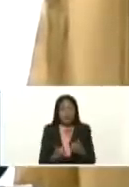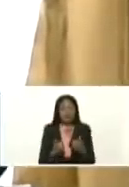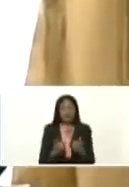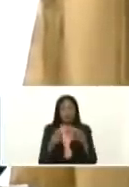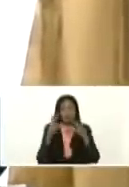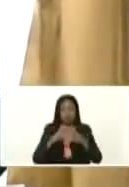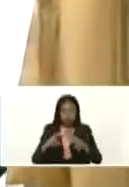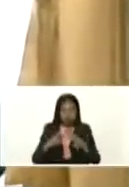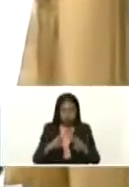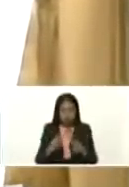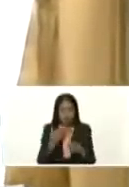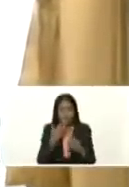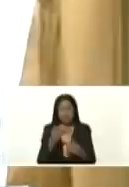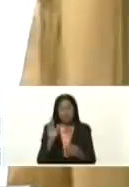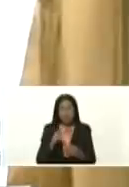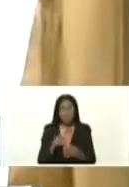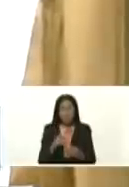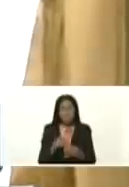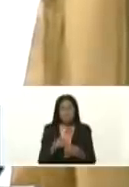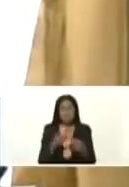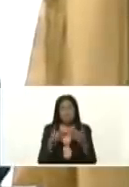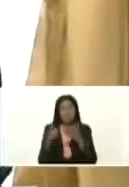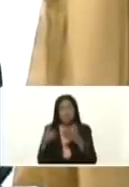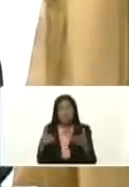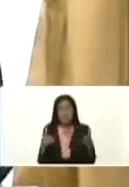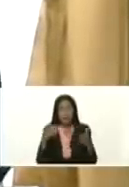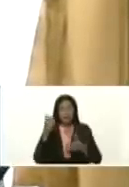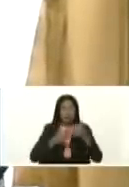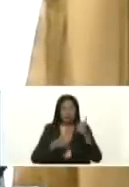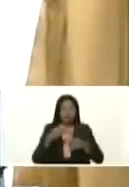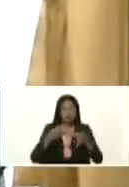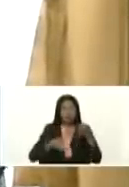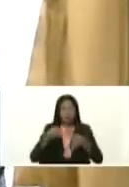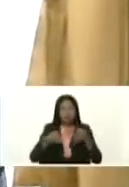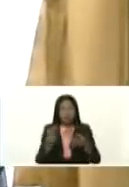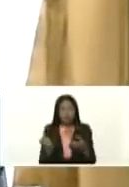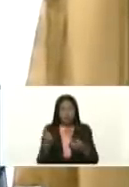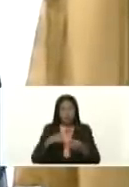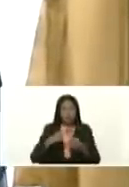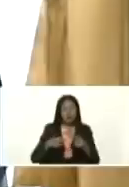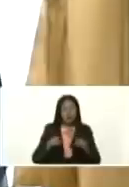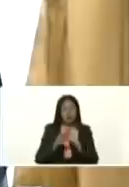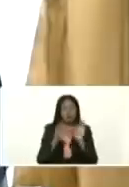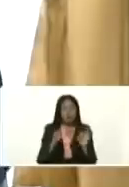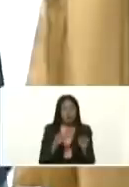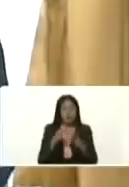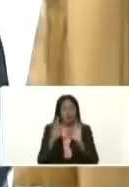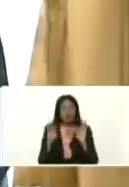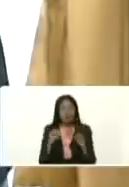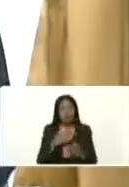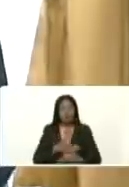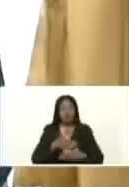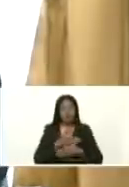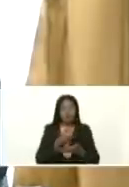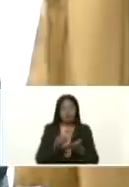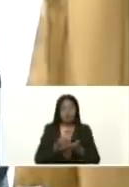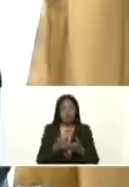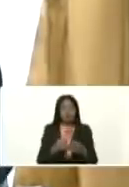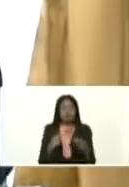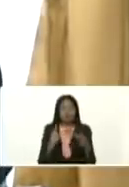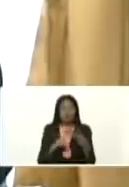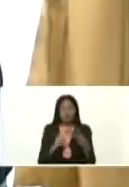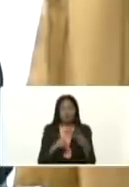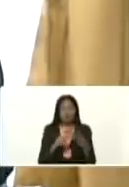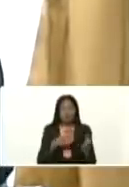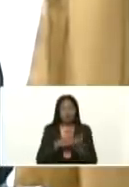estudiada y se solicite se exhorte al sistema judicial venezolano se acuerdan medidas de beneficio la tercera mesa es